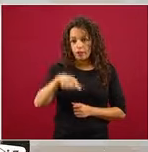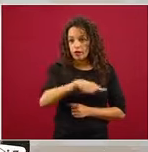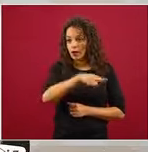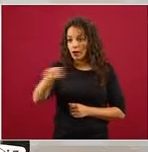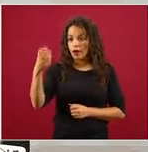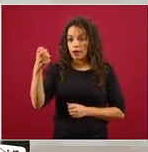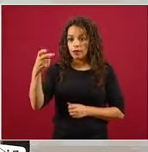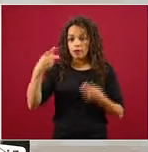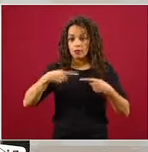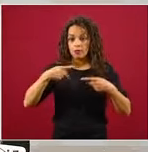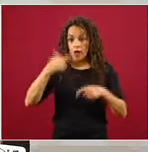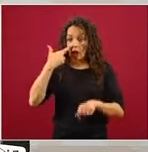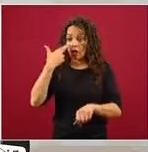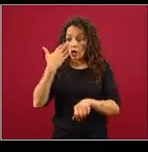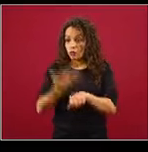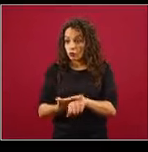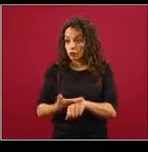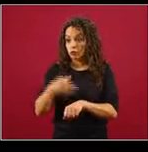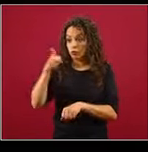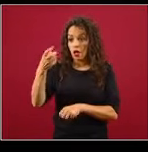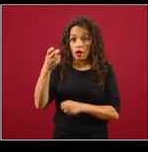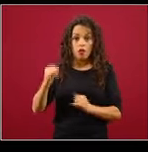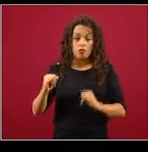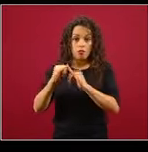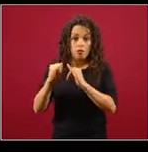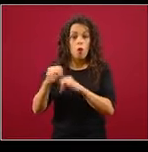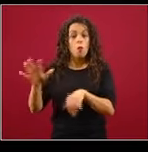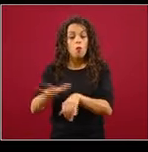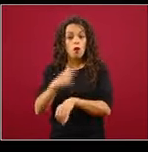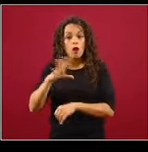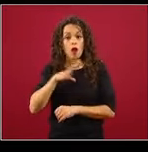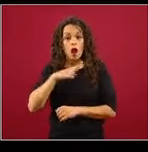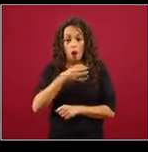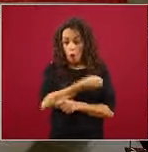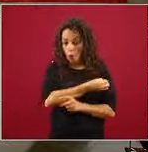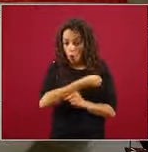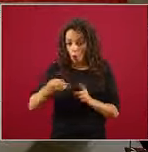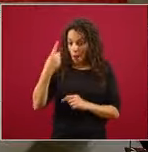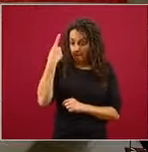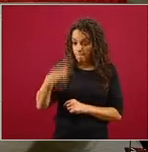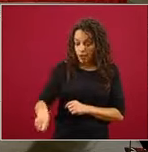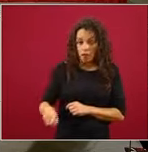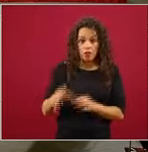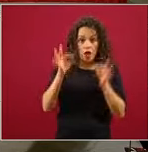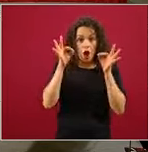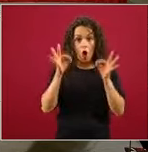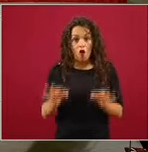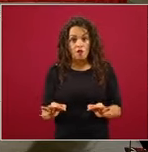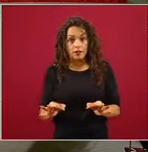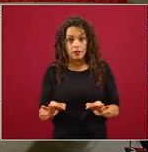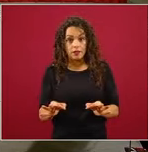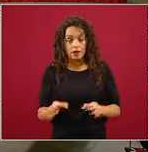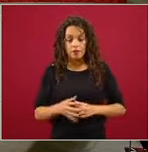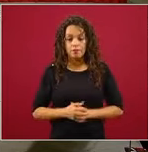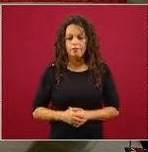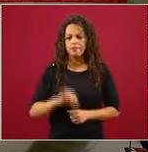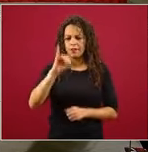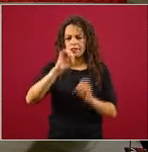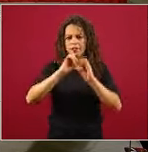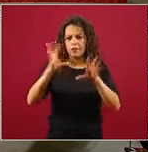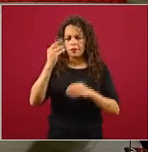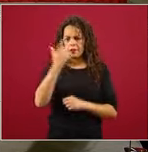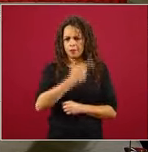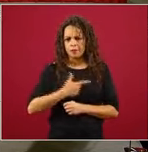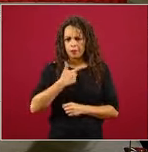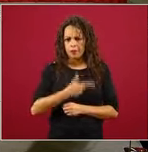esas dependencias, ya que hubo una orden oficial? Gracias. Con gusto. Efectivamente, la Secretaría